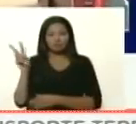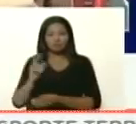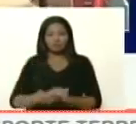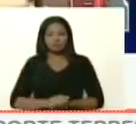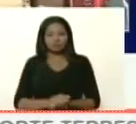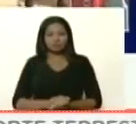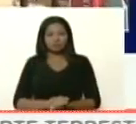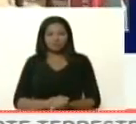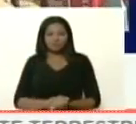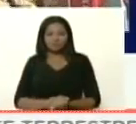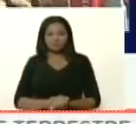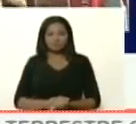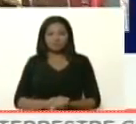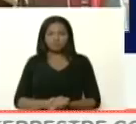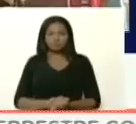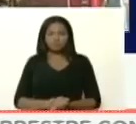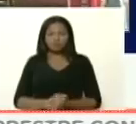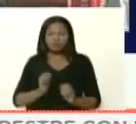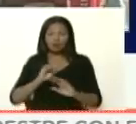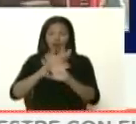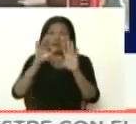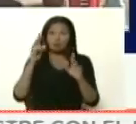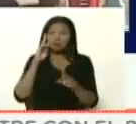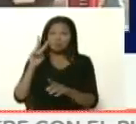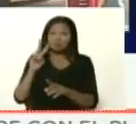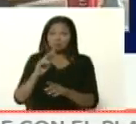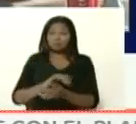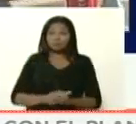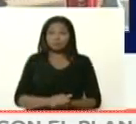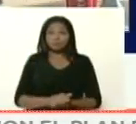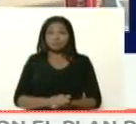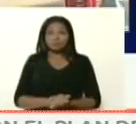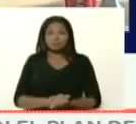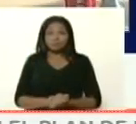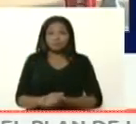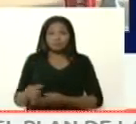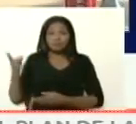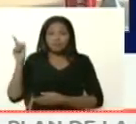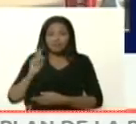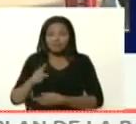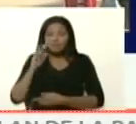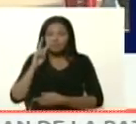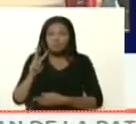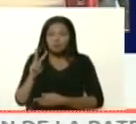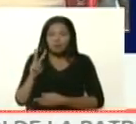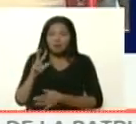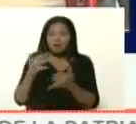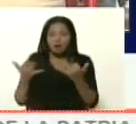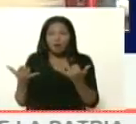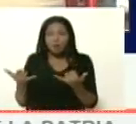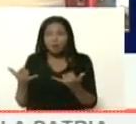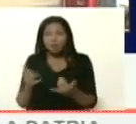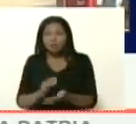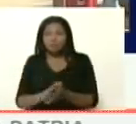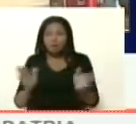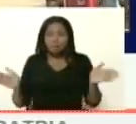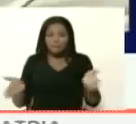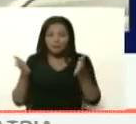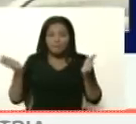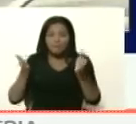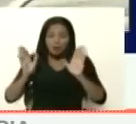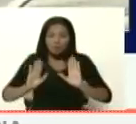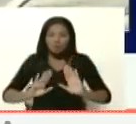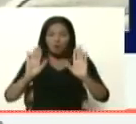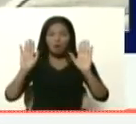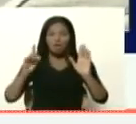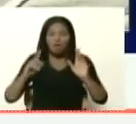comandante. Correcto, ahí va, miren, tenemos que tener este empuje, este